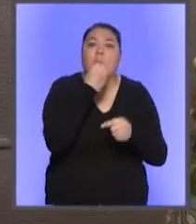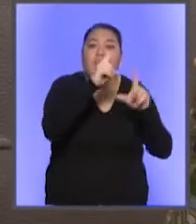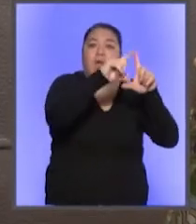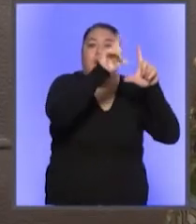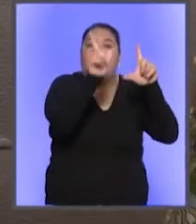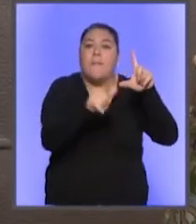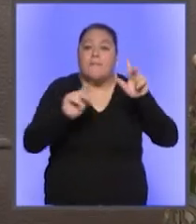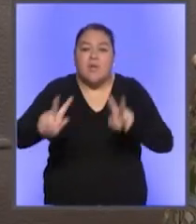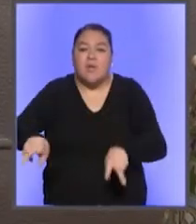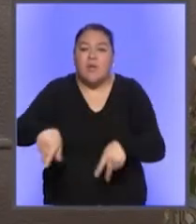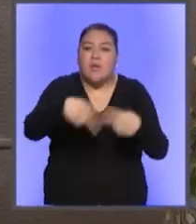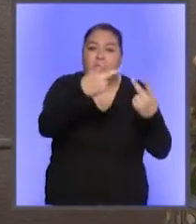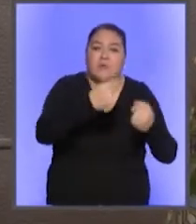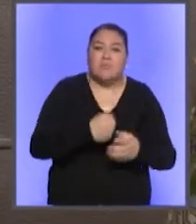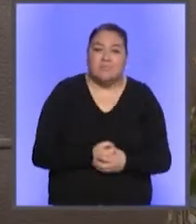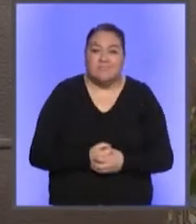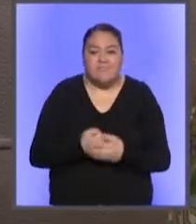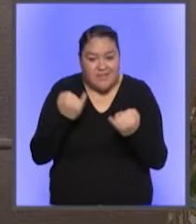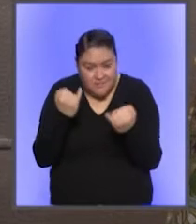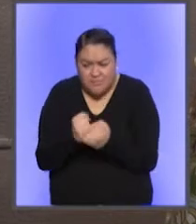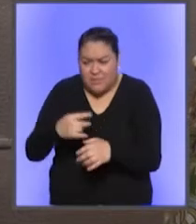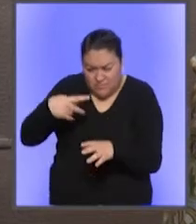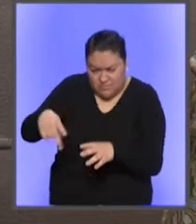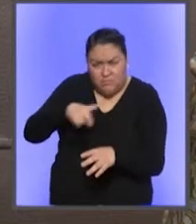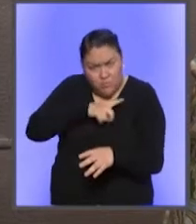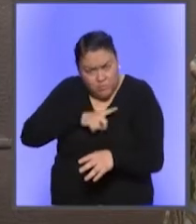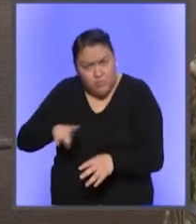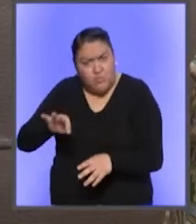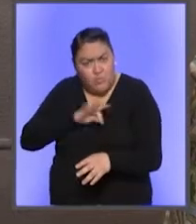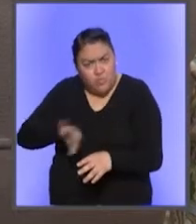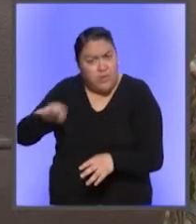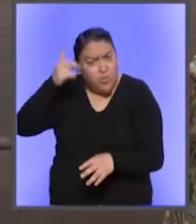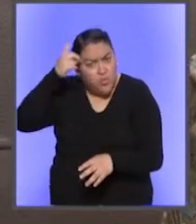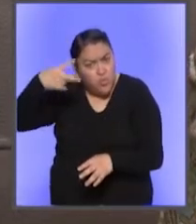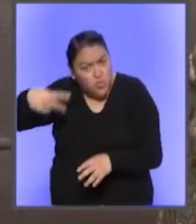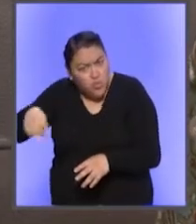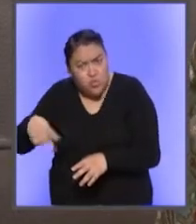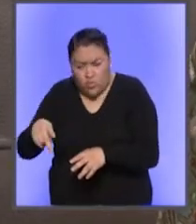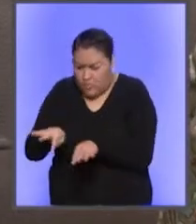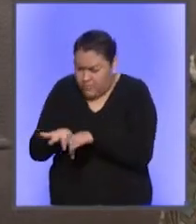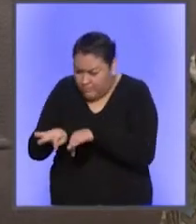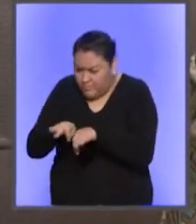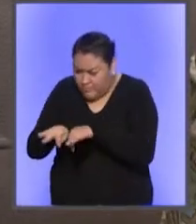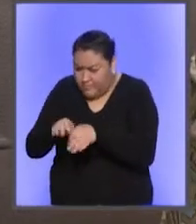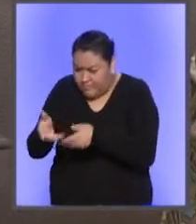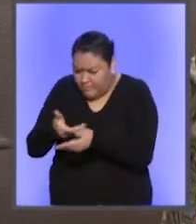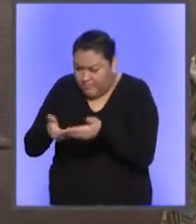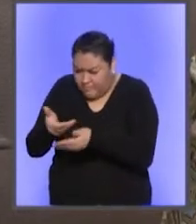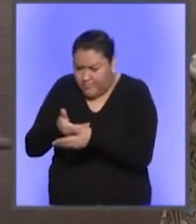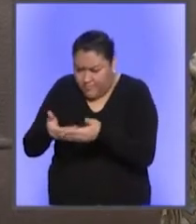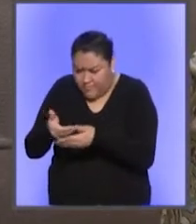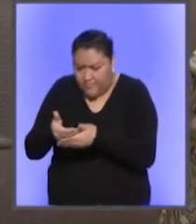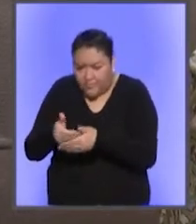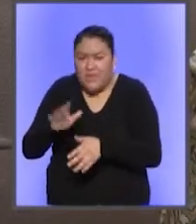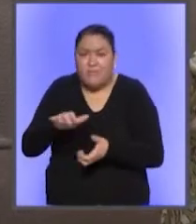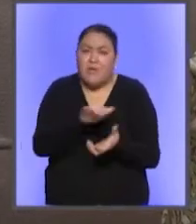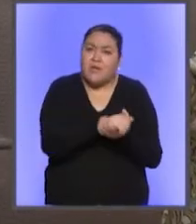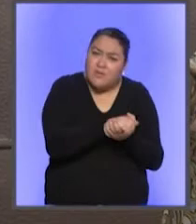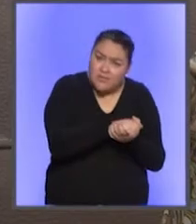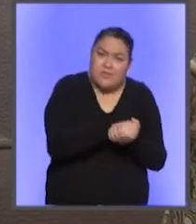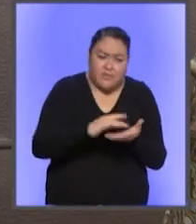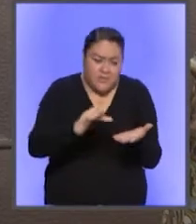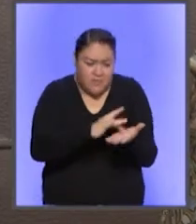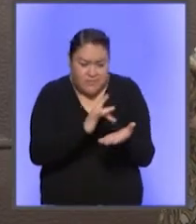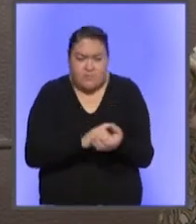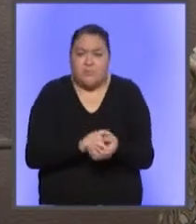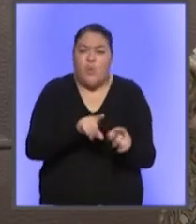en la parte agraria de explotación de la tierra Porque lo hacen pero eso es invisible le apoyan